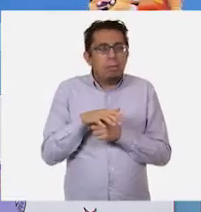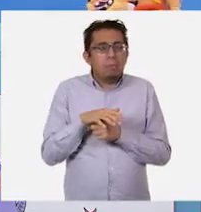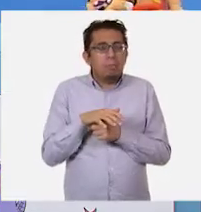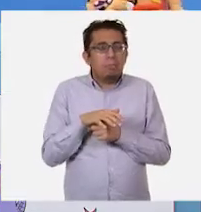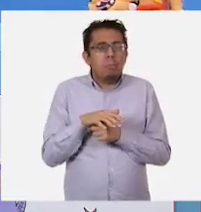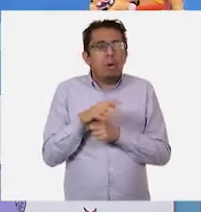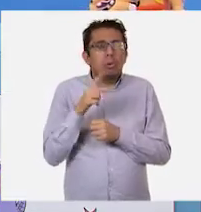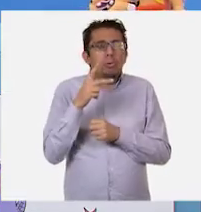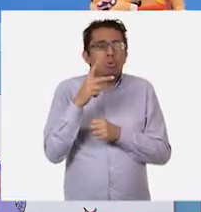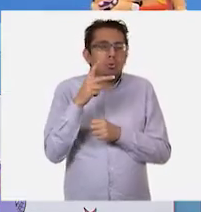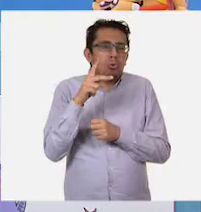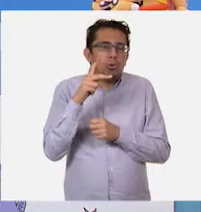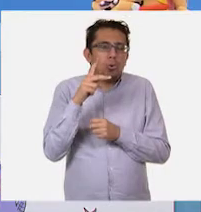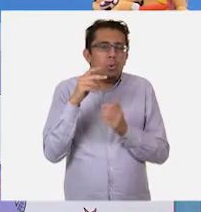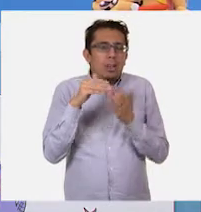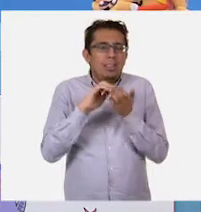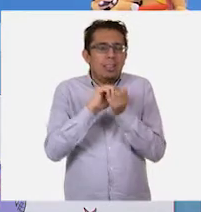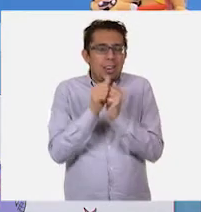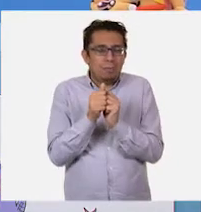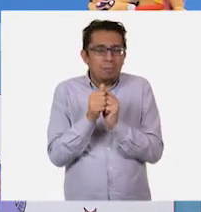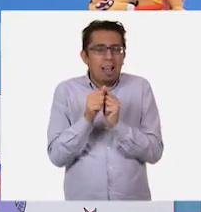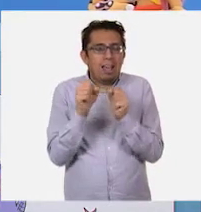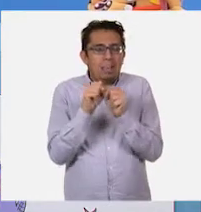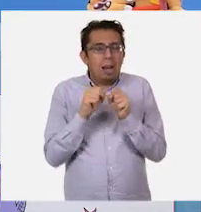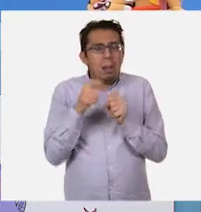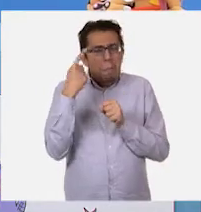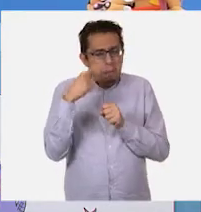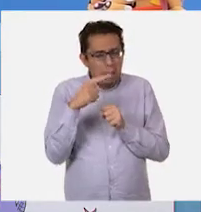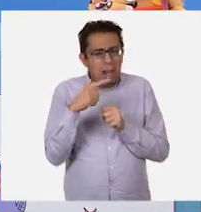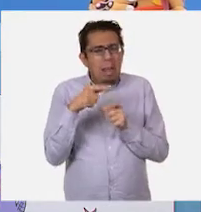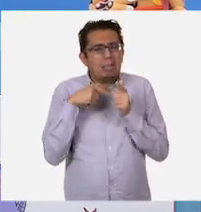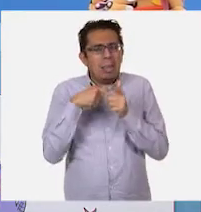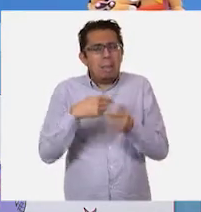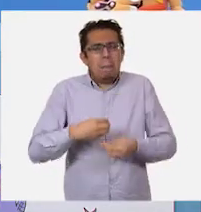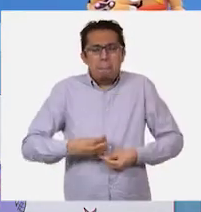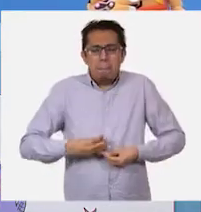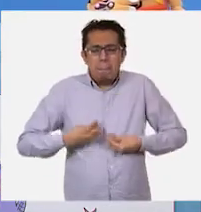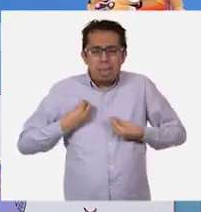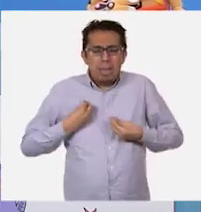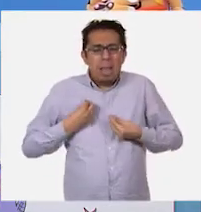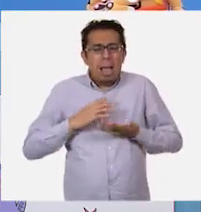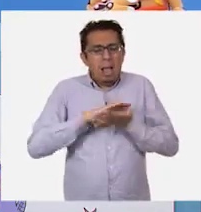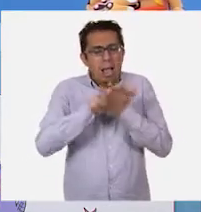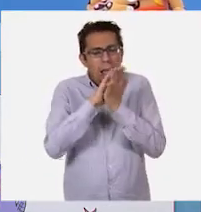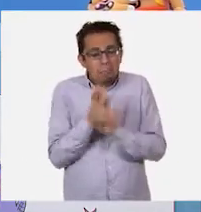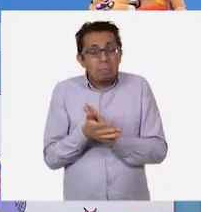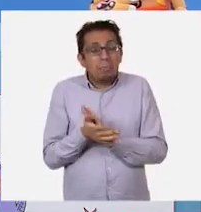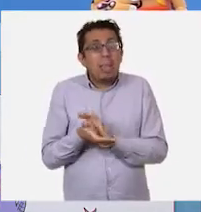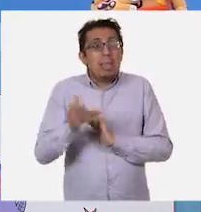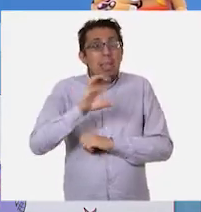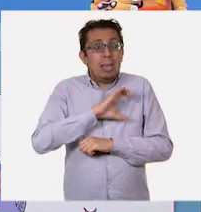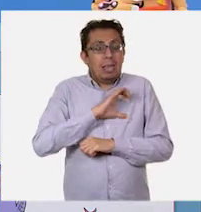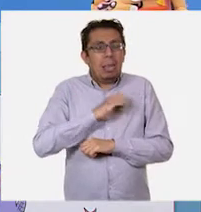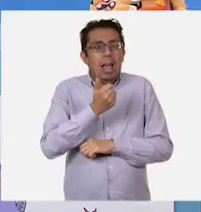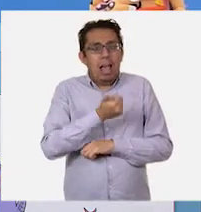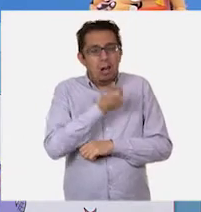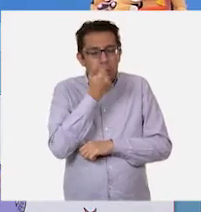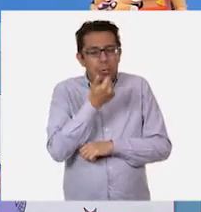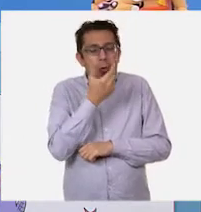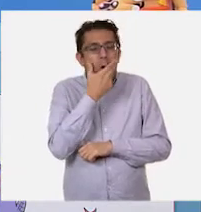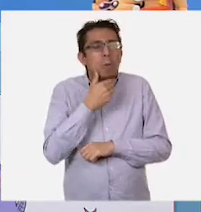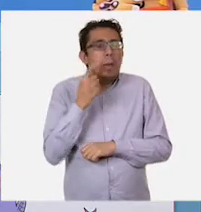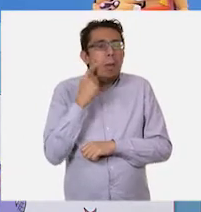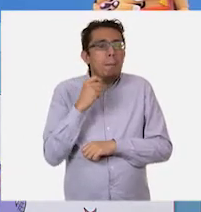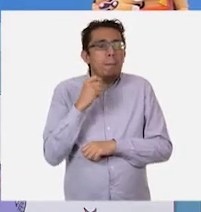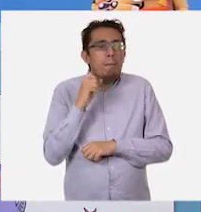un salón de clases para seguir transformando vidas. A ustedes, queridos alumnas y queridos alumnos, y a sus honorables familias que